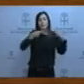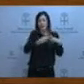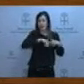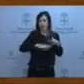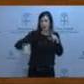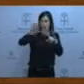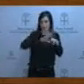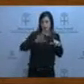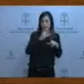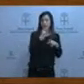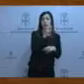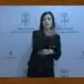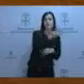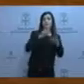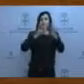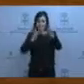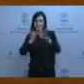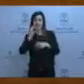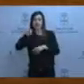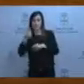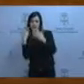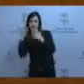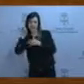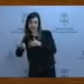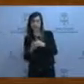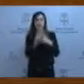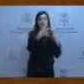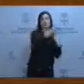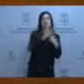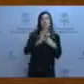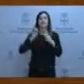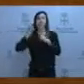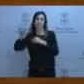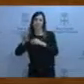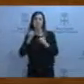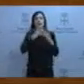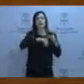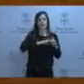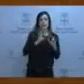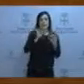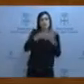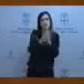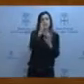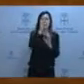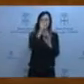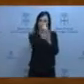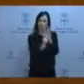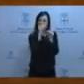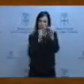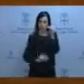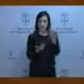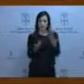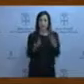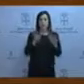de Asturias 27,15, media nacional 30,15, 3 puntos menos en Asturias. Estos datos, no me felicite, señor Medina, ni tampoco es una tarea tan